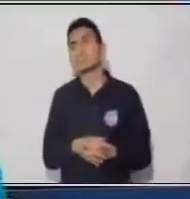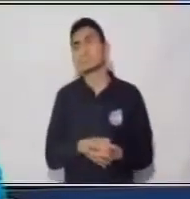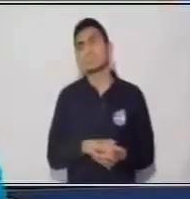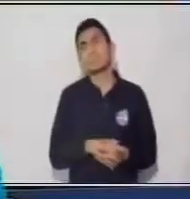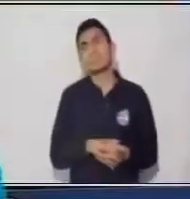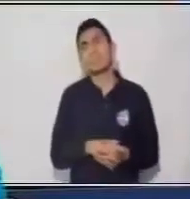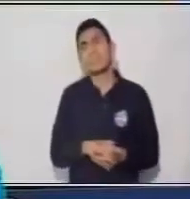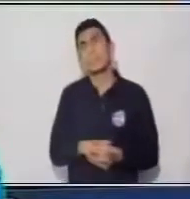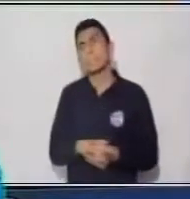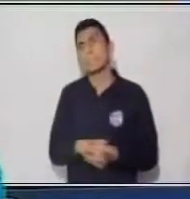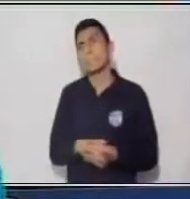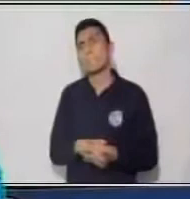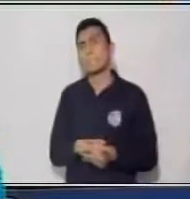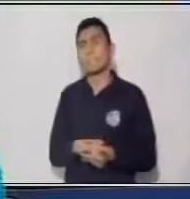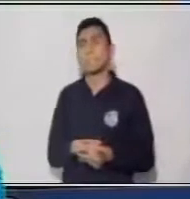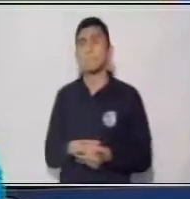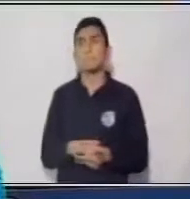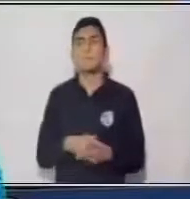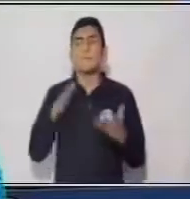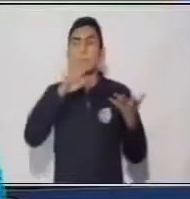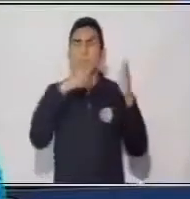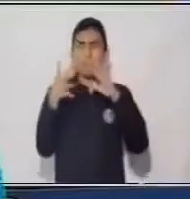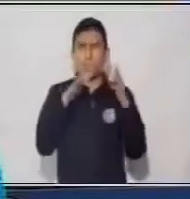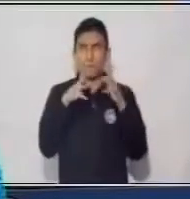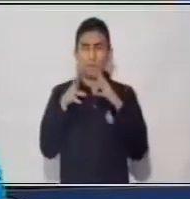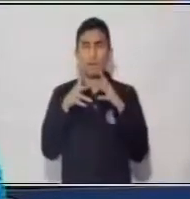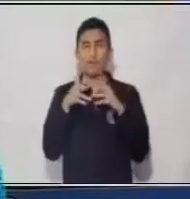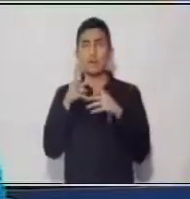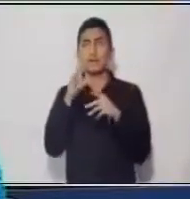dice que le duró exactamente